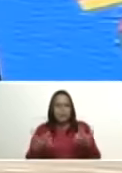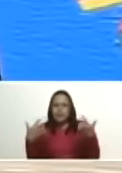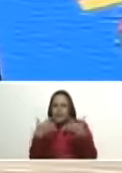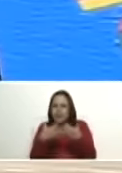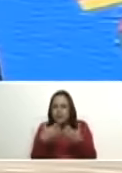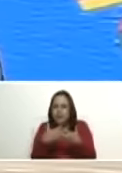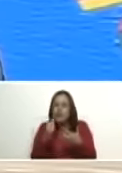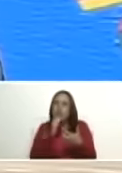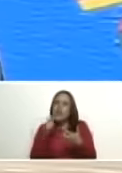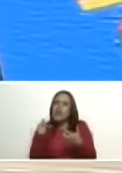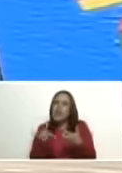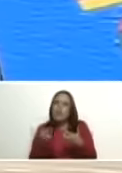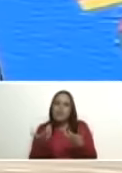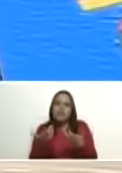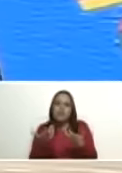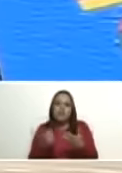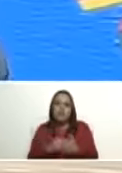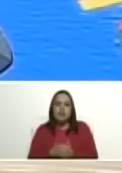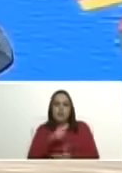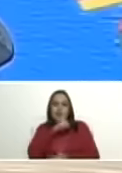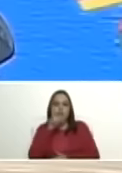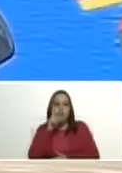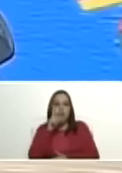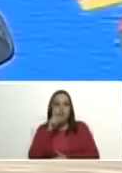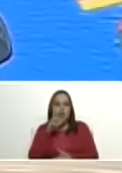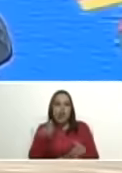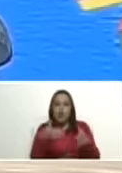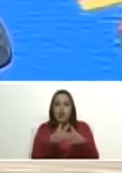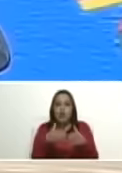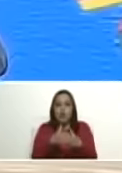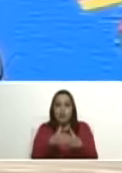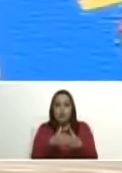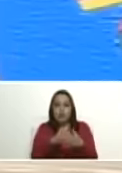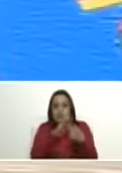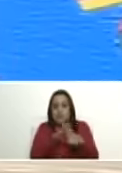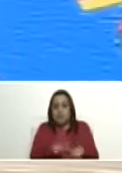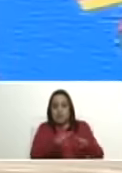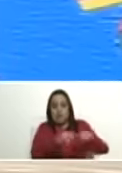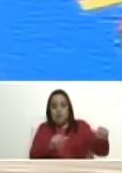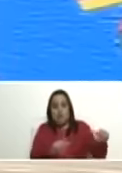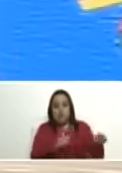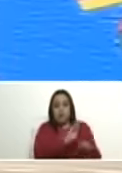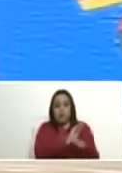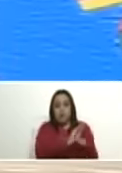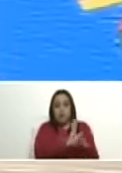entre la llamada oligarquía terrateniente conservadora